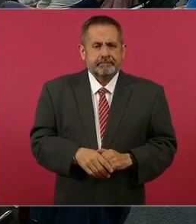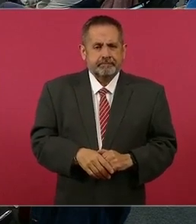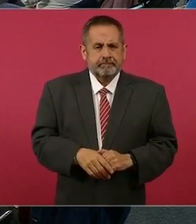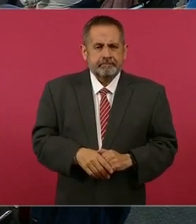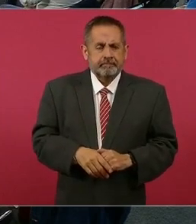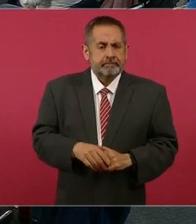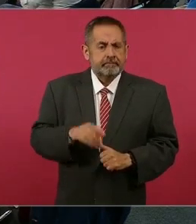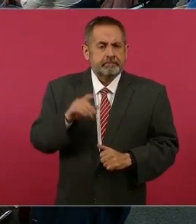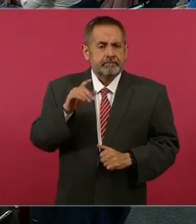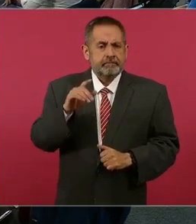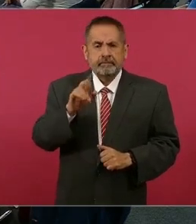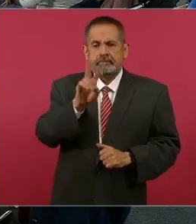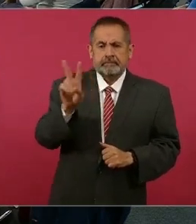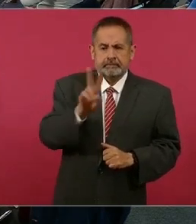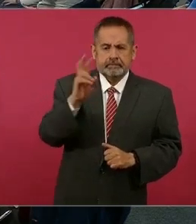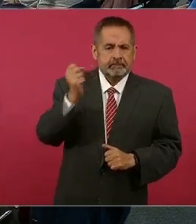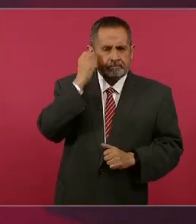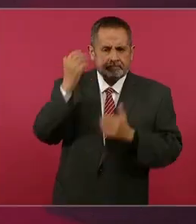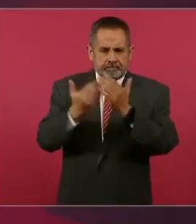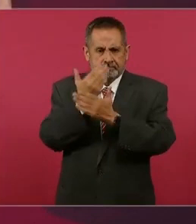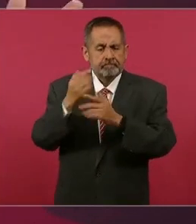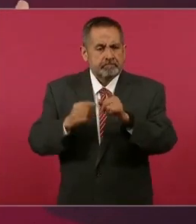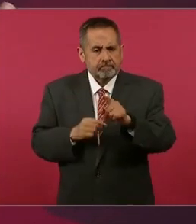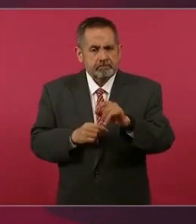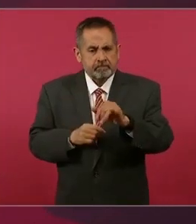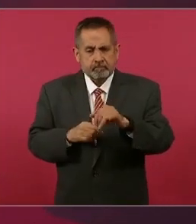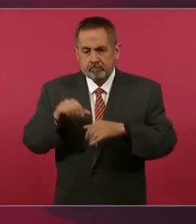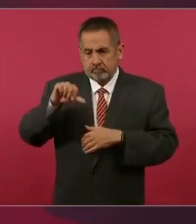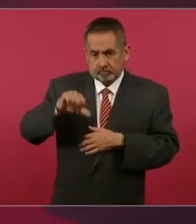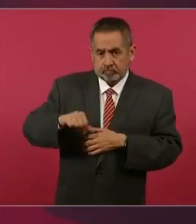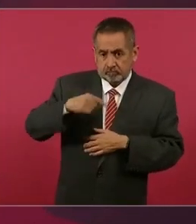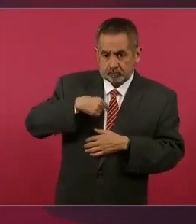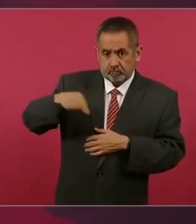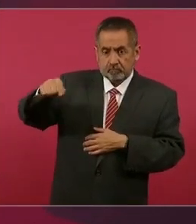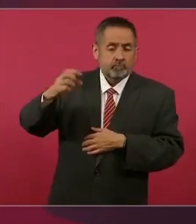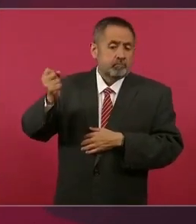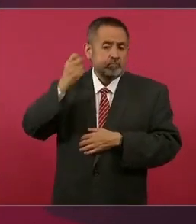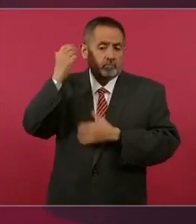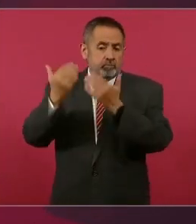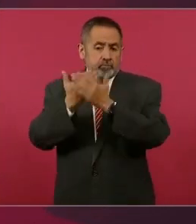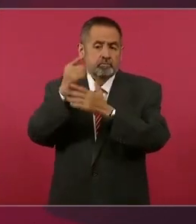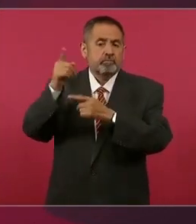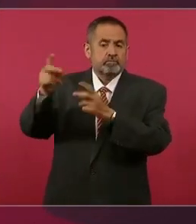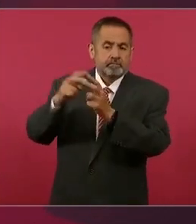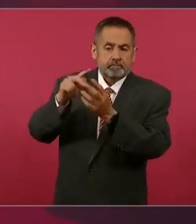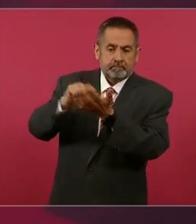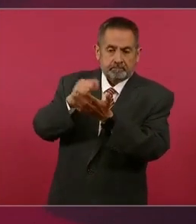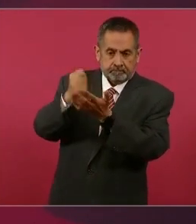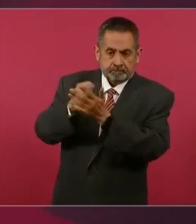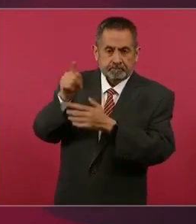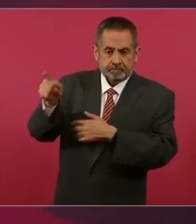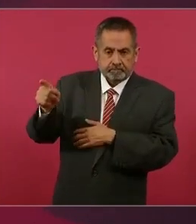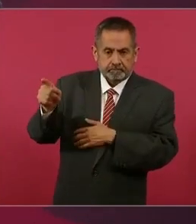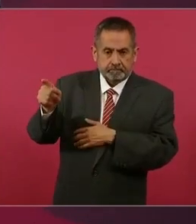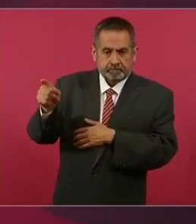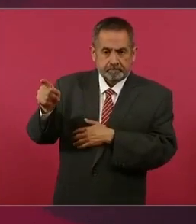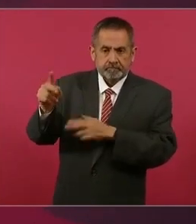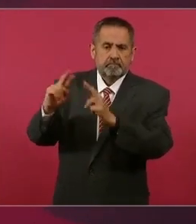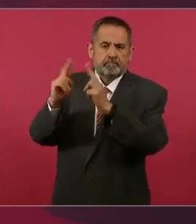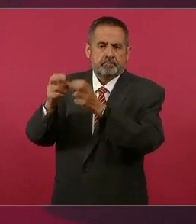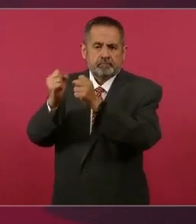Sí, va a haber mañanera el viernes, o sea, nos vamos hoy, mañana es Tampico, la reunión de